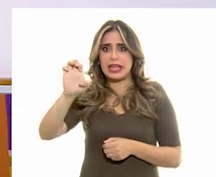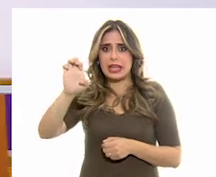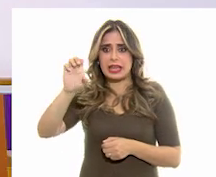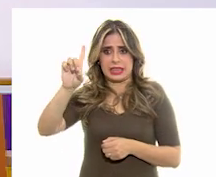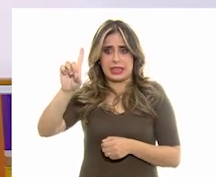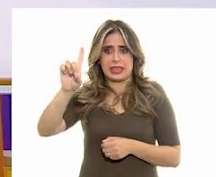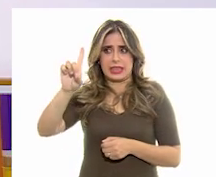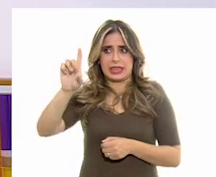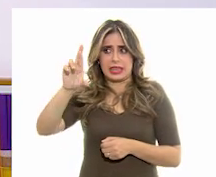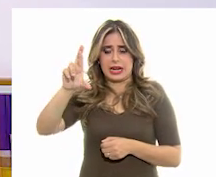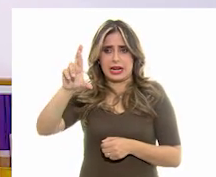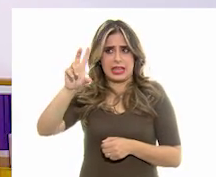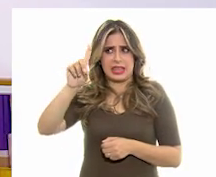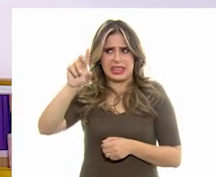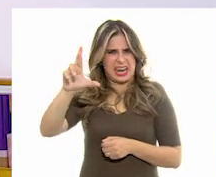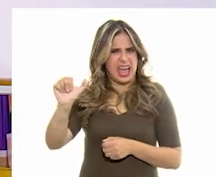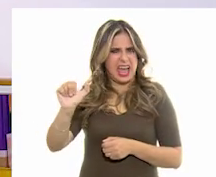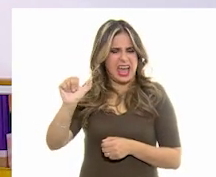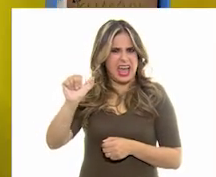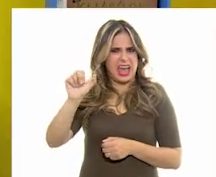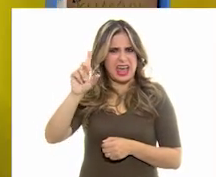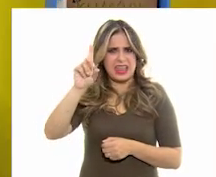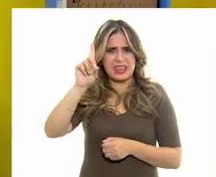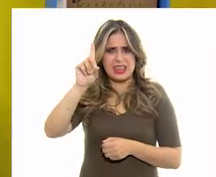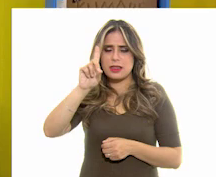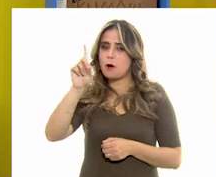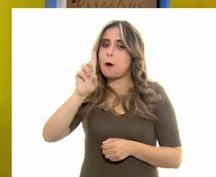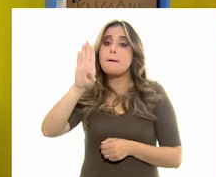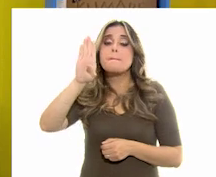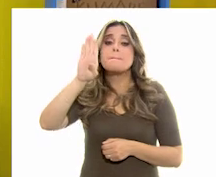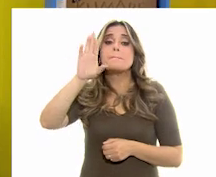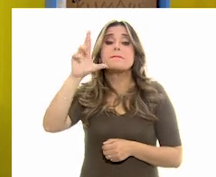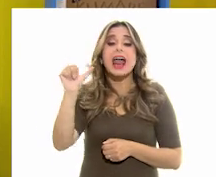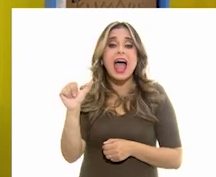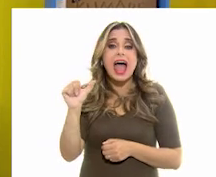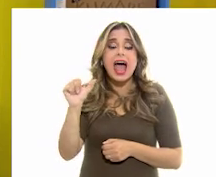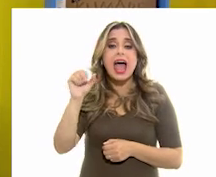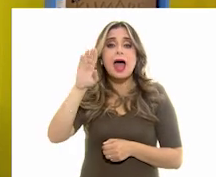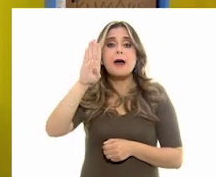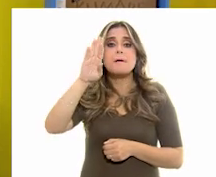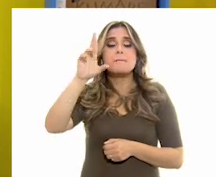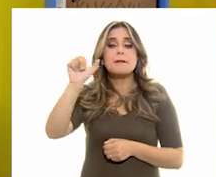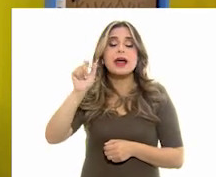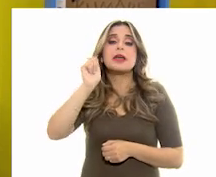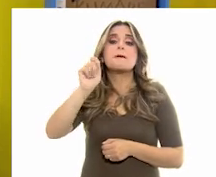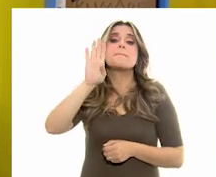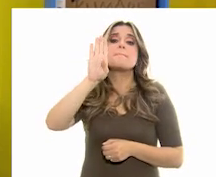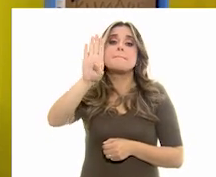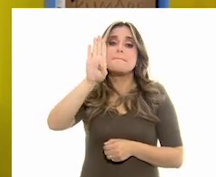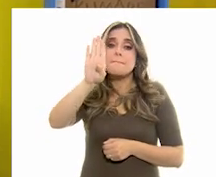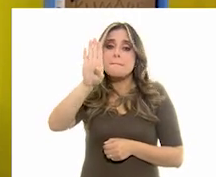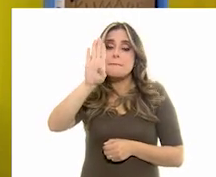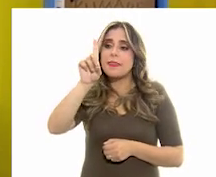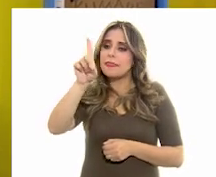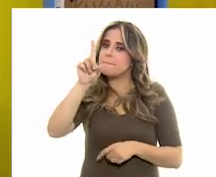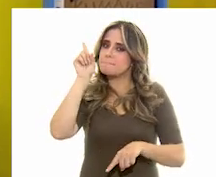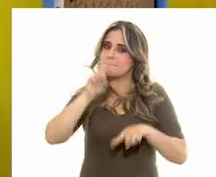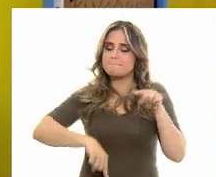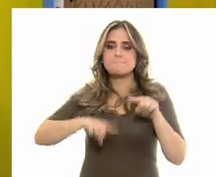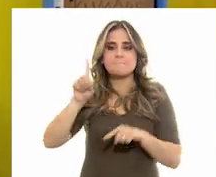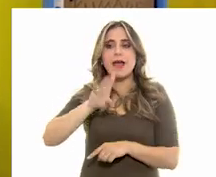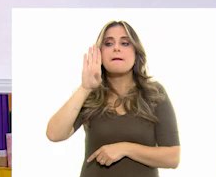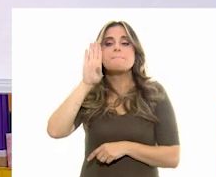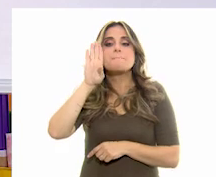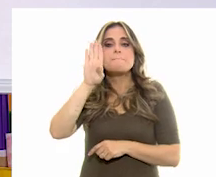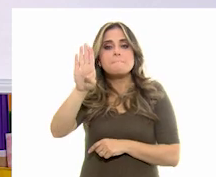Invertebra, dra, bra. Exacto. Con la V. Con la V, V, V.